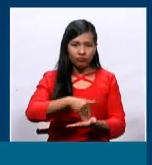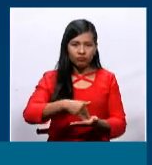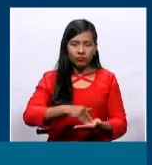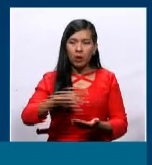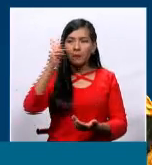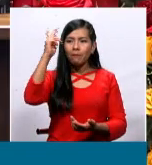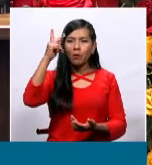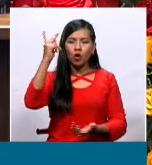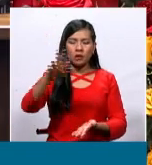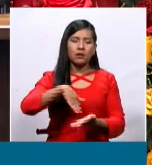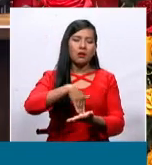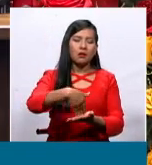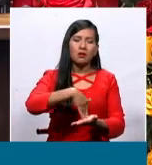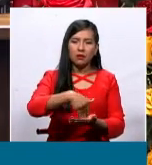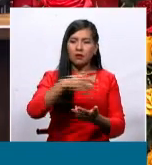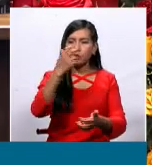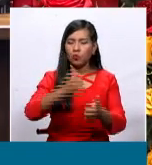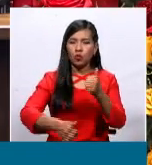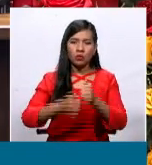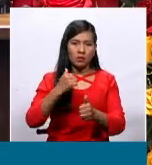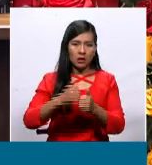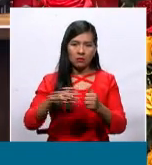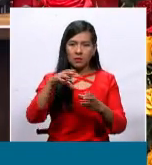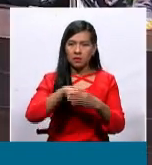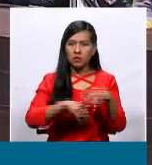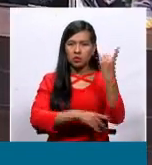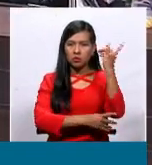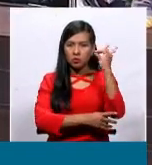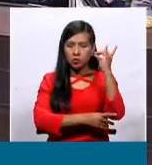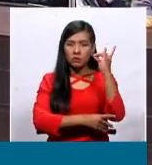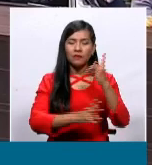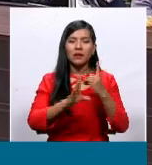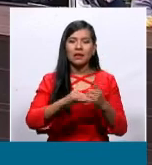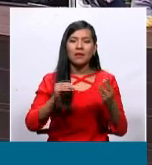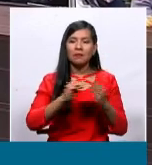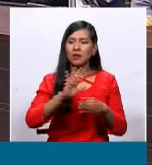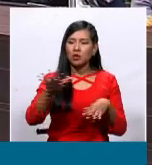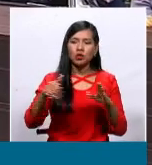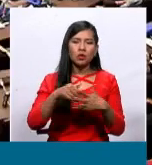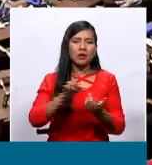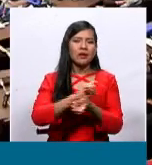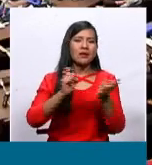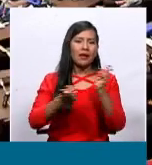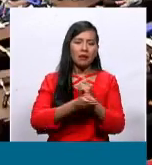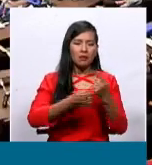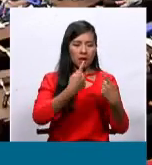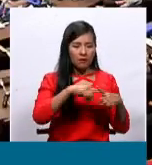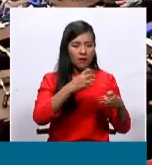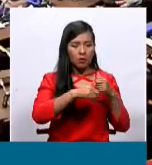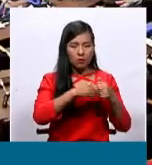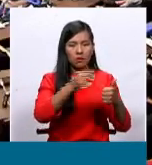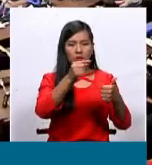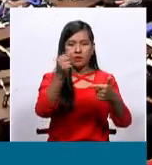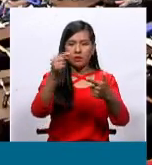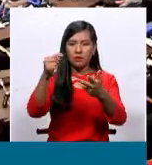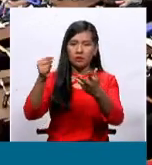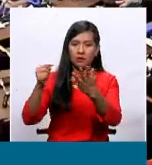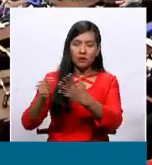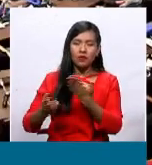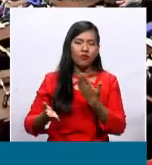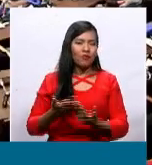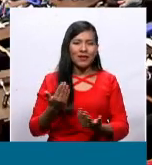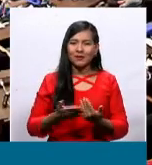de inestabilidad en este país. Y desmontar esa crisis multidimensional, pues, no es algo